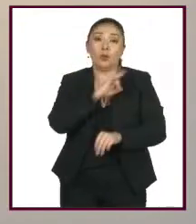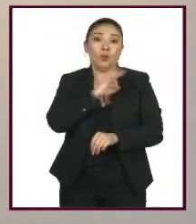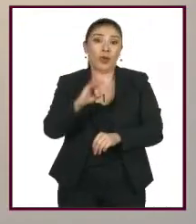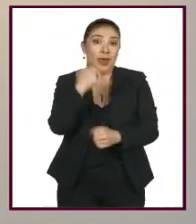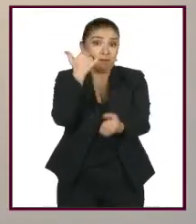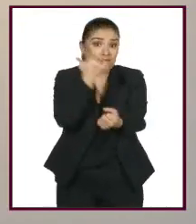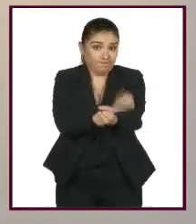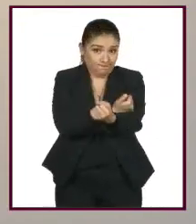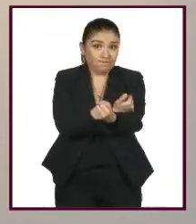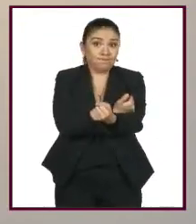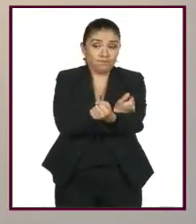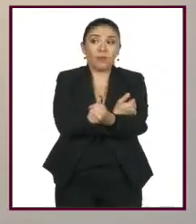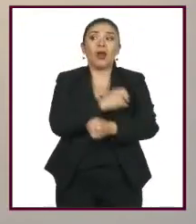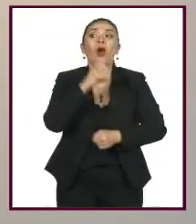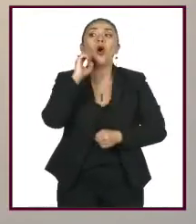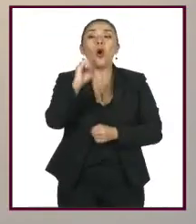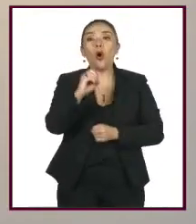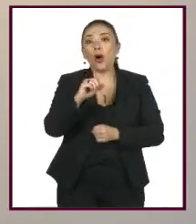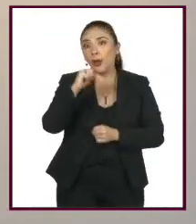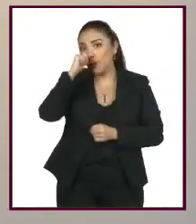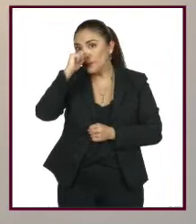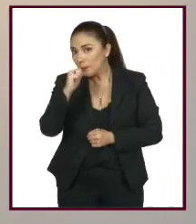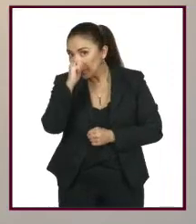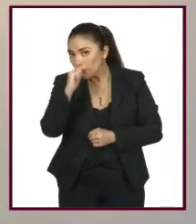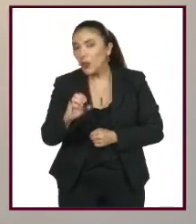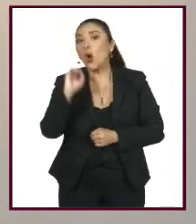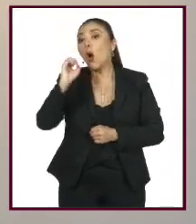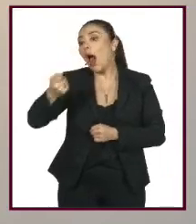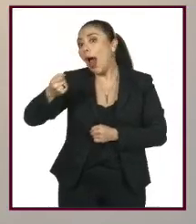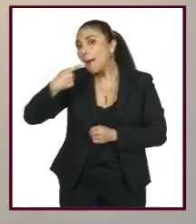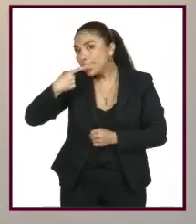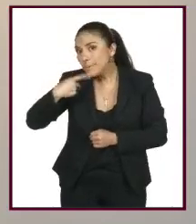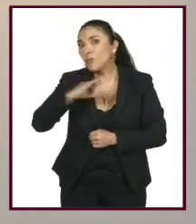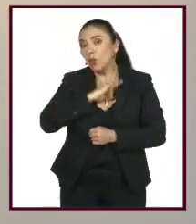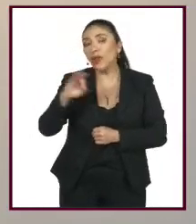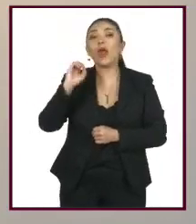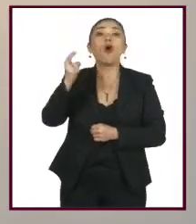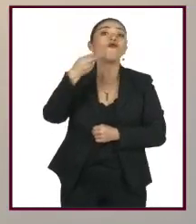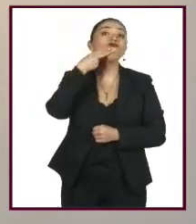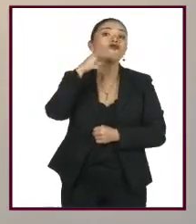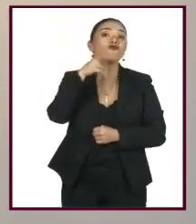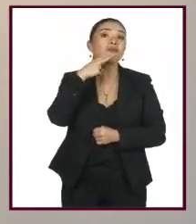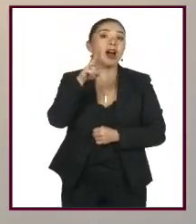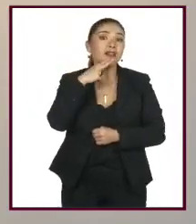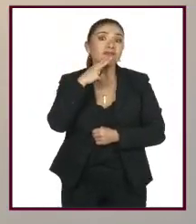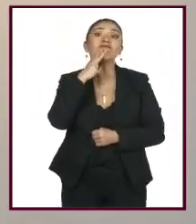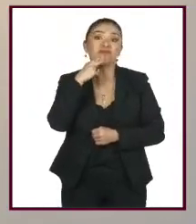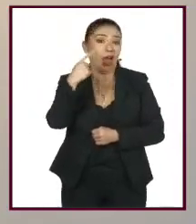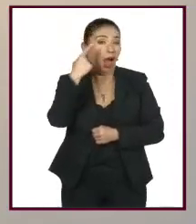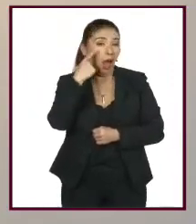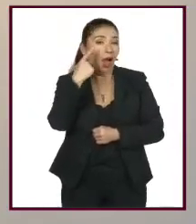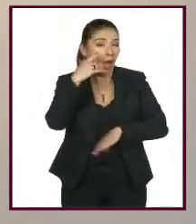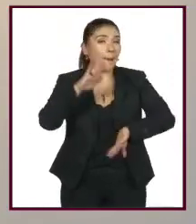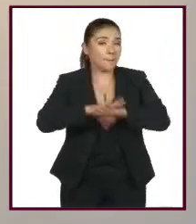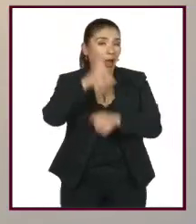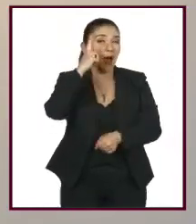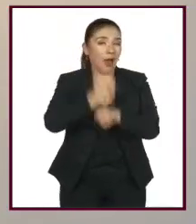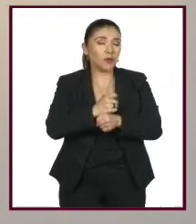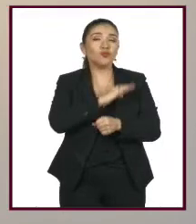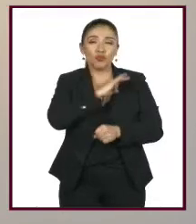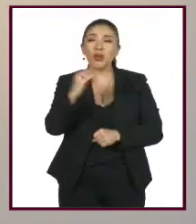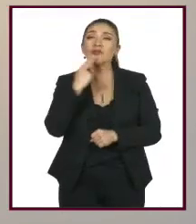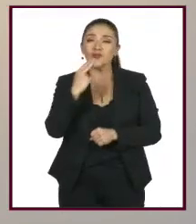inyectada, esnifada o inhalada, vía oral también o fumada. Son las vías más frecuentes que se pueden